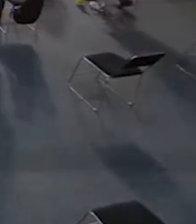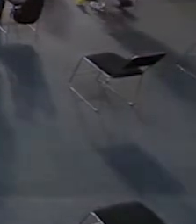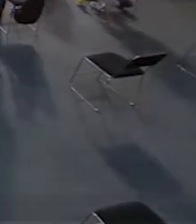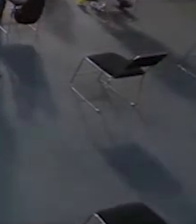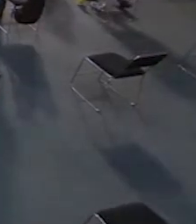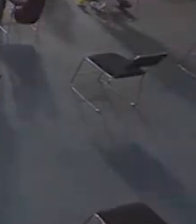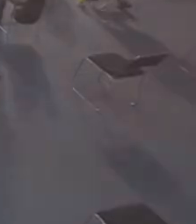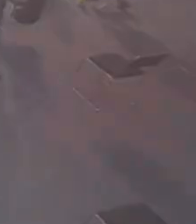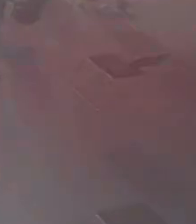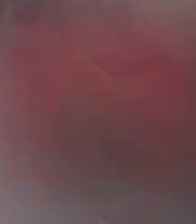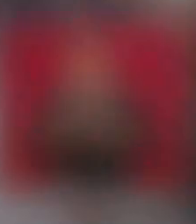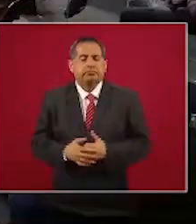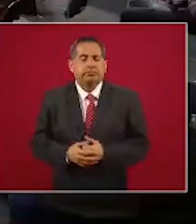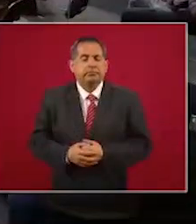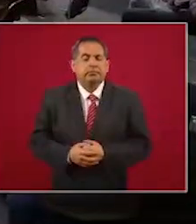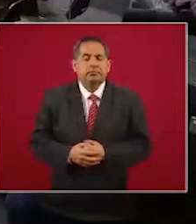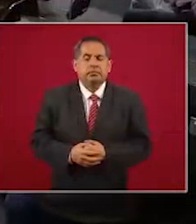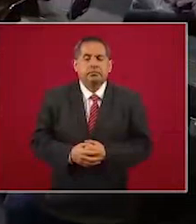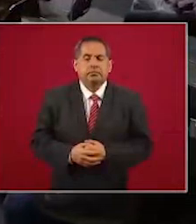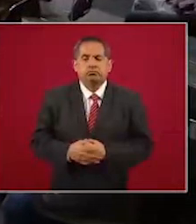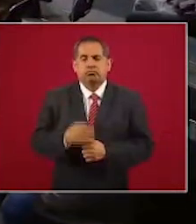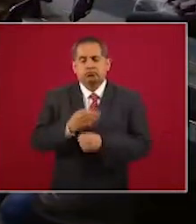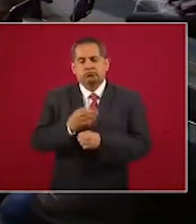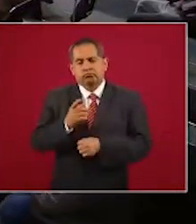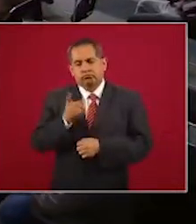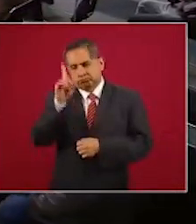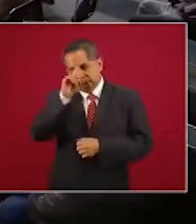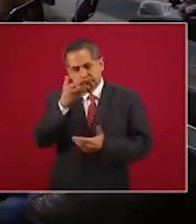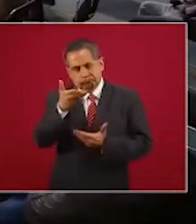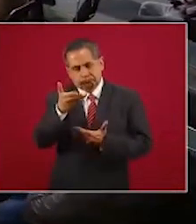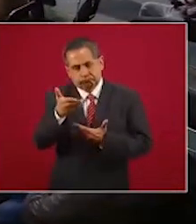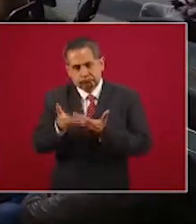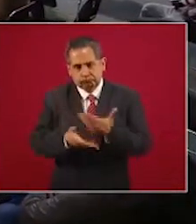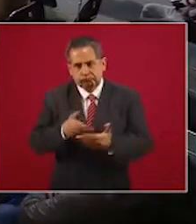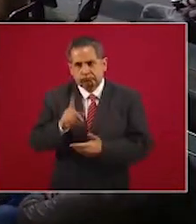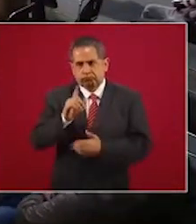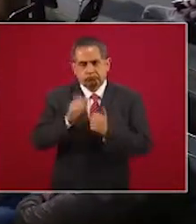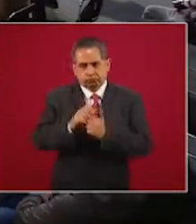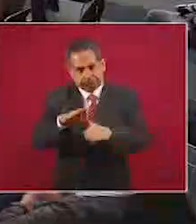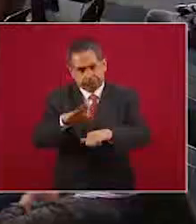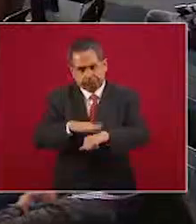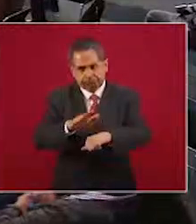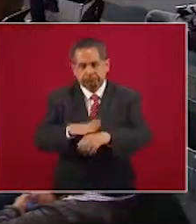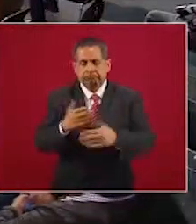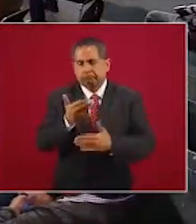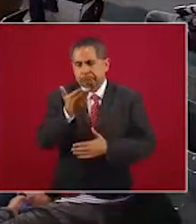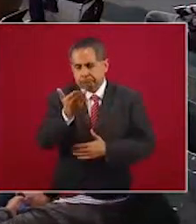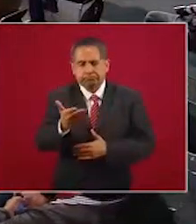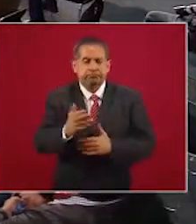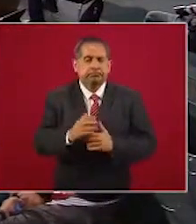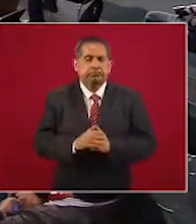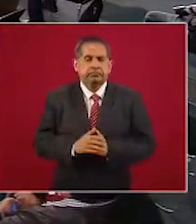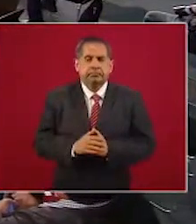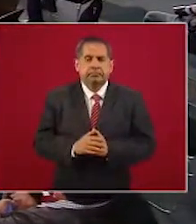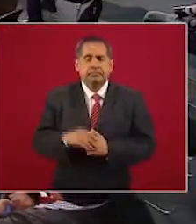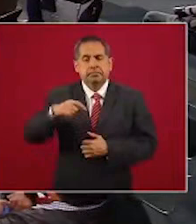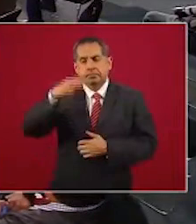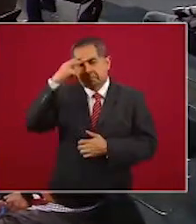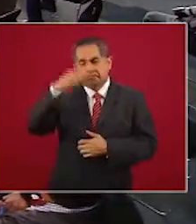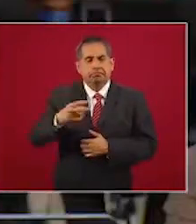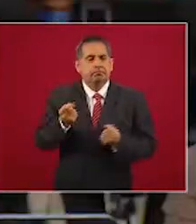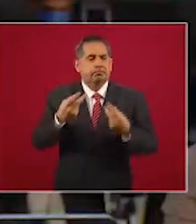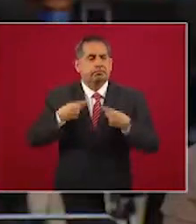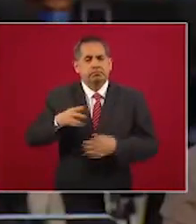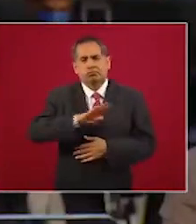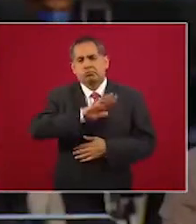gracias presidente y le voy a hacer un exhorto de manera respetuosa le voy a pedir en méxico han